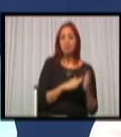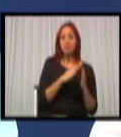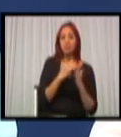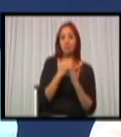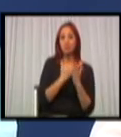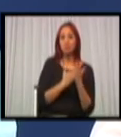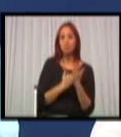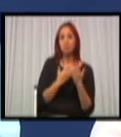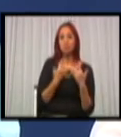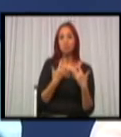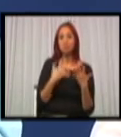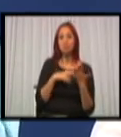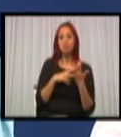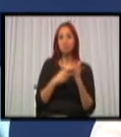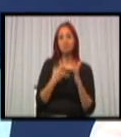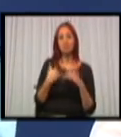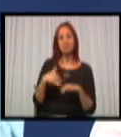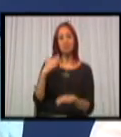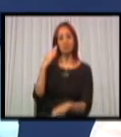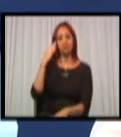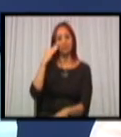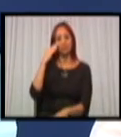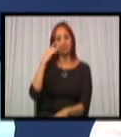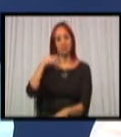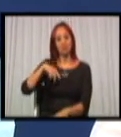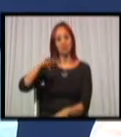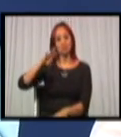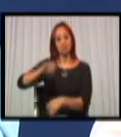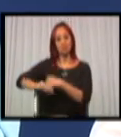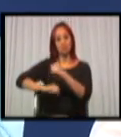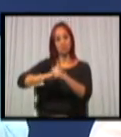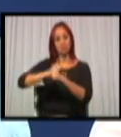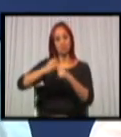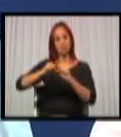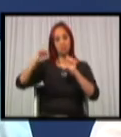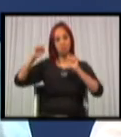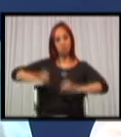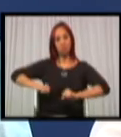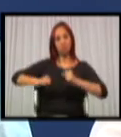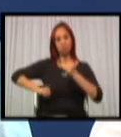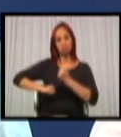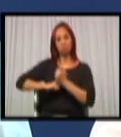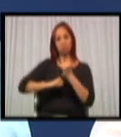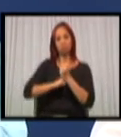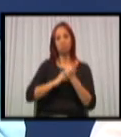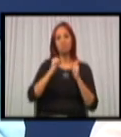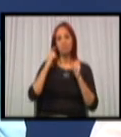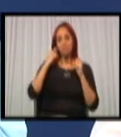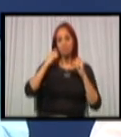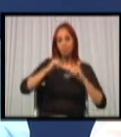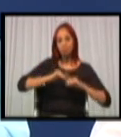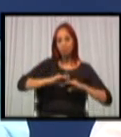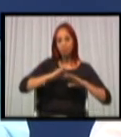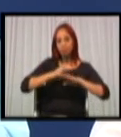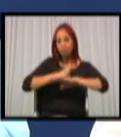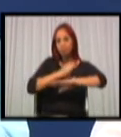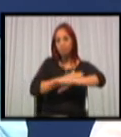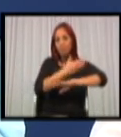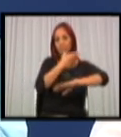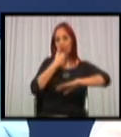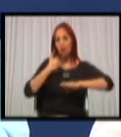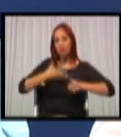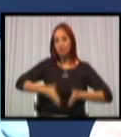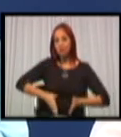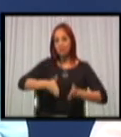es saber que en estos cuatro años vamos a poder proyectar un San Mateo más próspero, un San Mateo con mejores caminos.